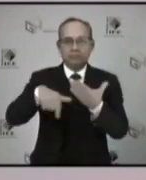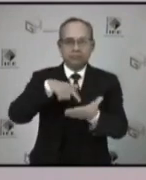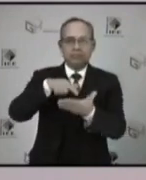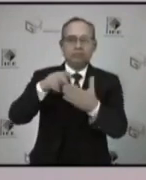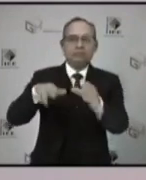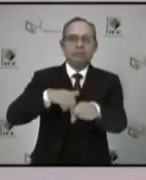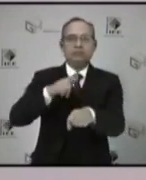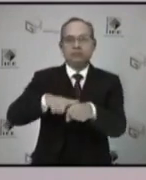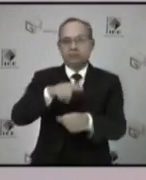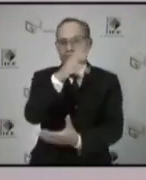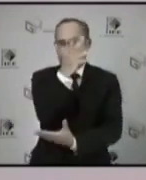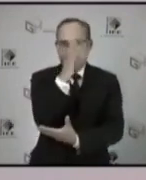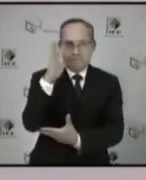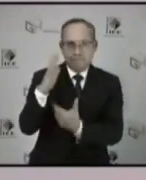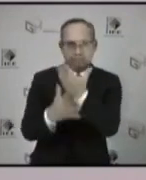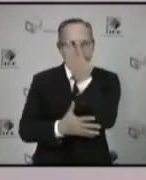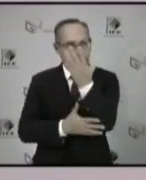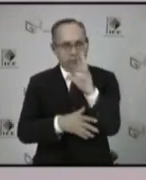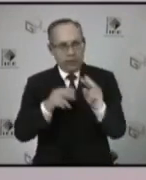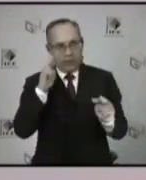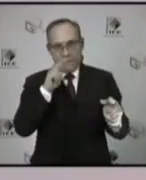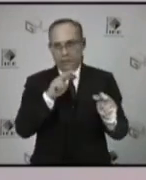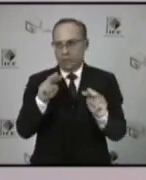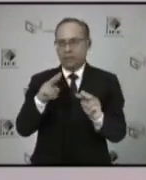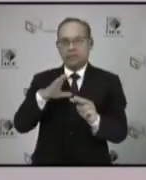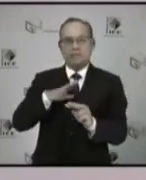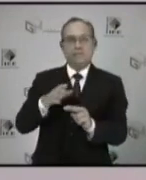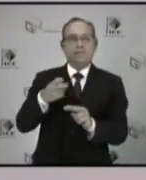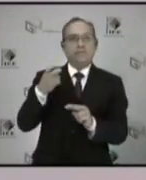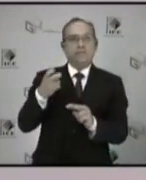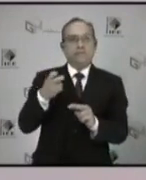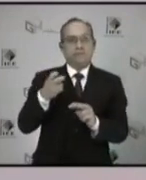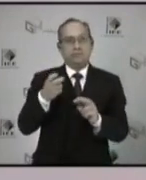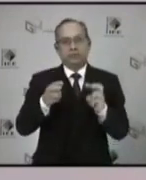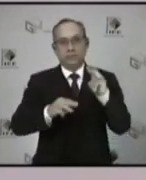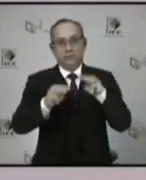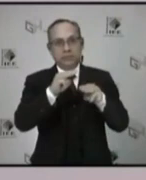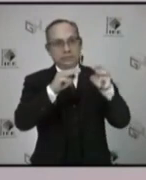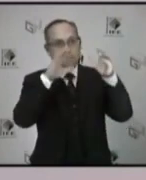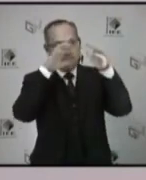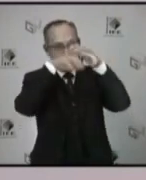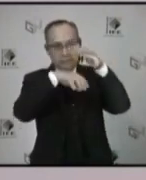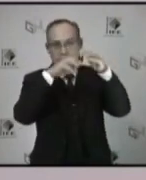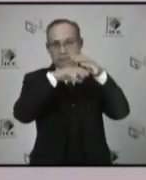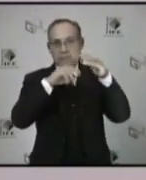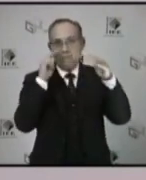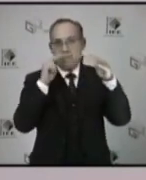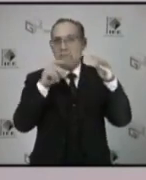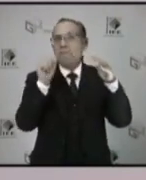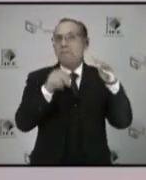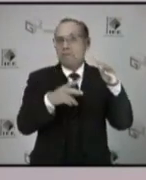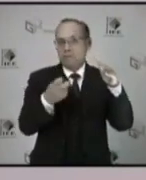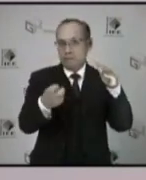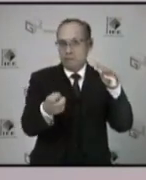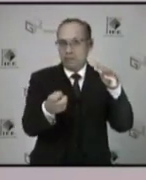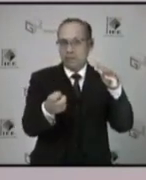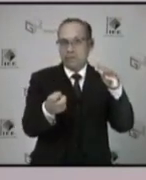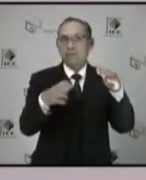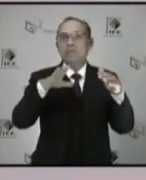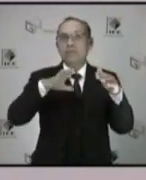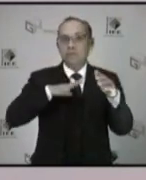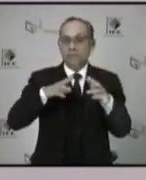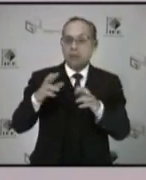de la contaminación de las minas de oro a cielo abierto, la impunidad frente a quienes contaminan nuestros